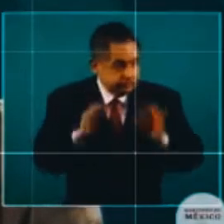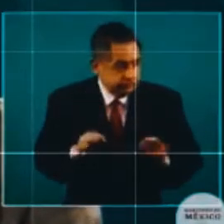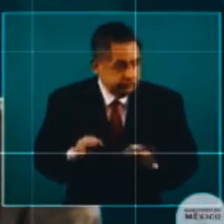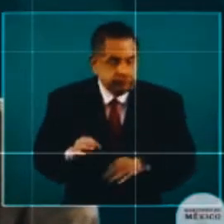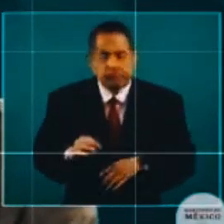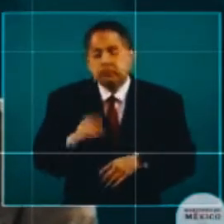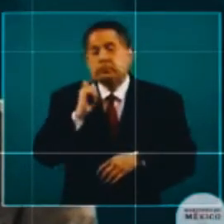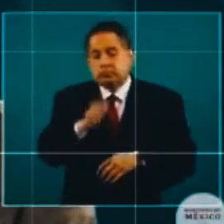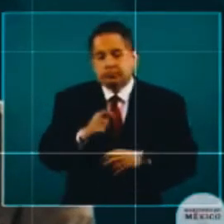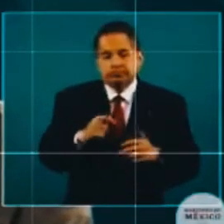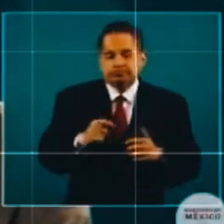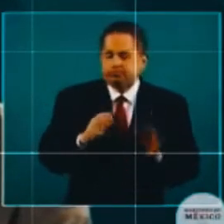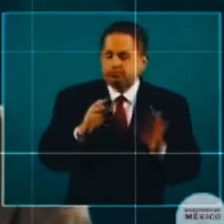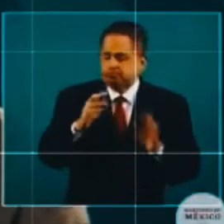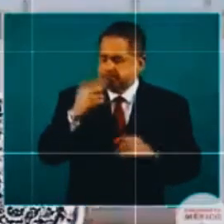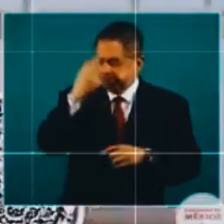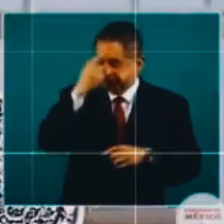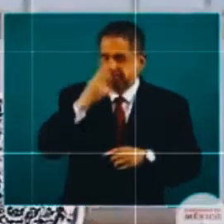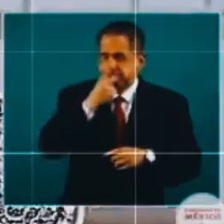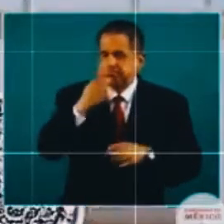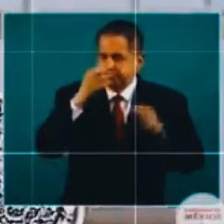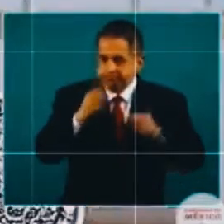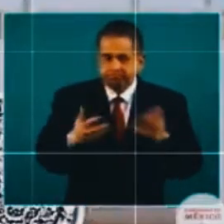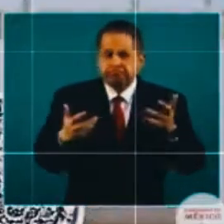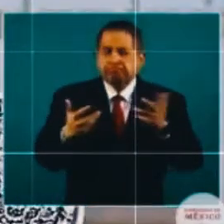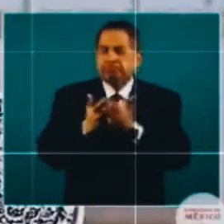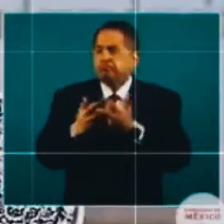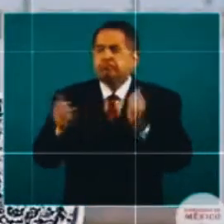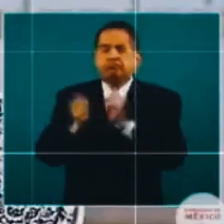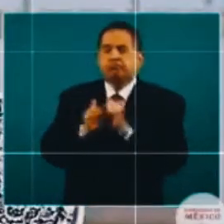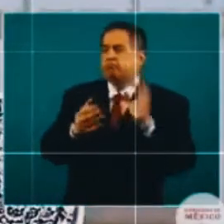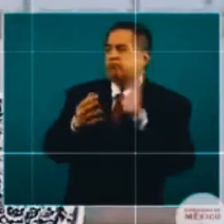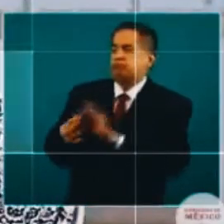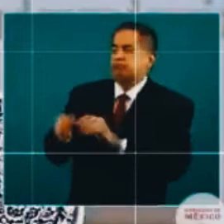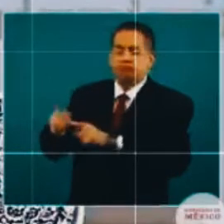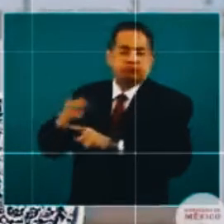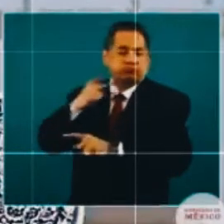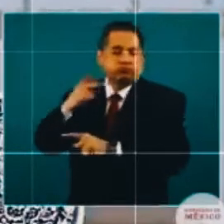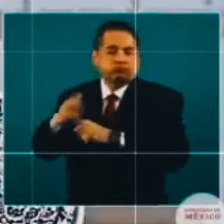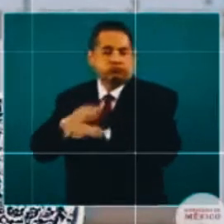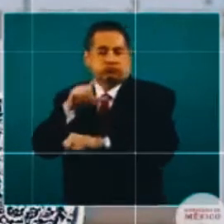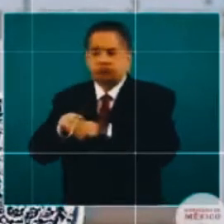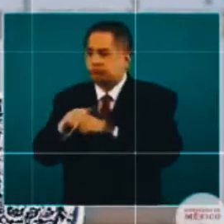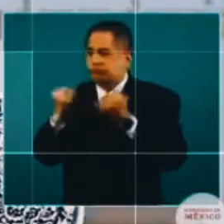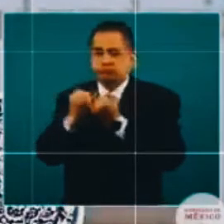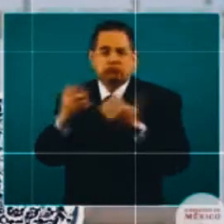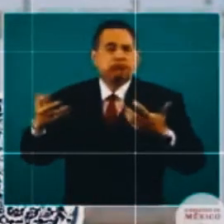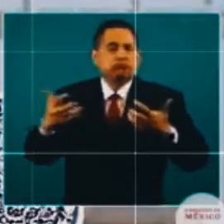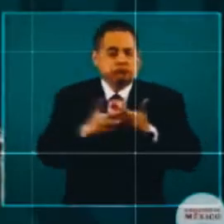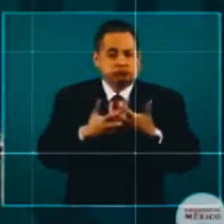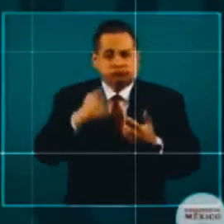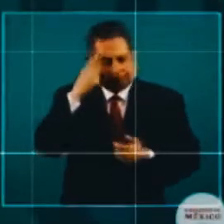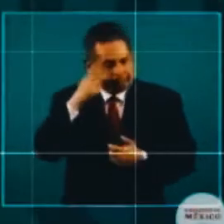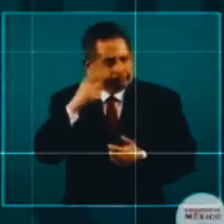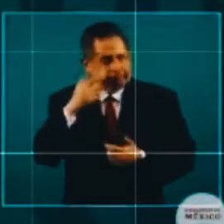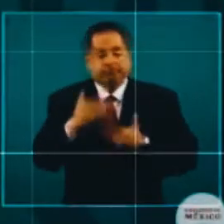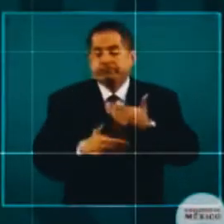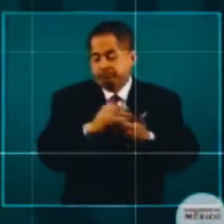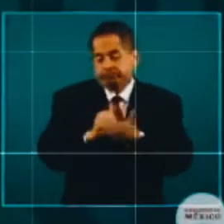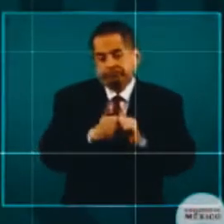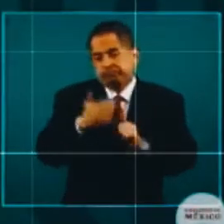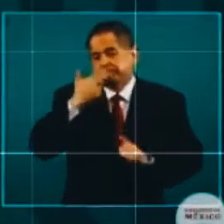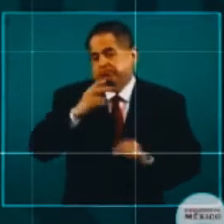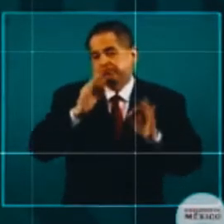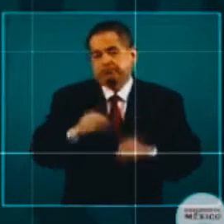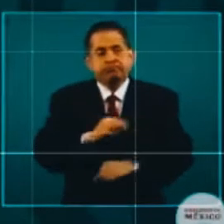sean congruentes con la Política Nacional de Vacunación. Esto para garantizar la aplicación adecuada y oportuna de las vacunas